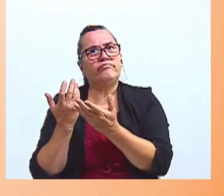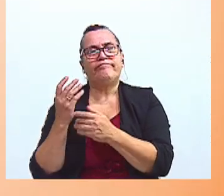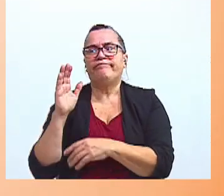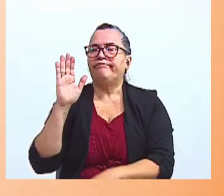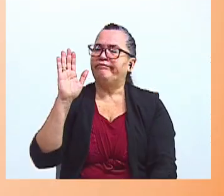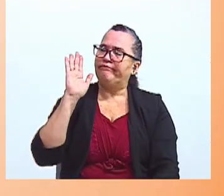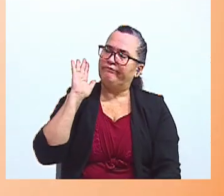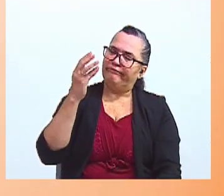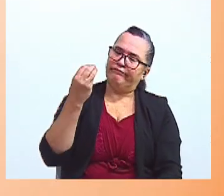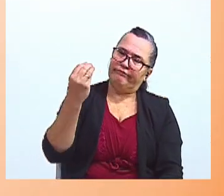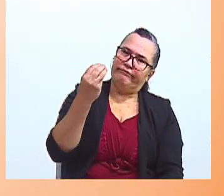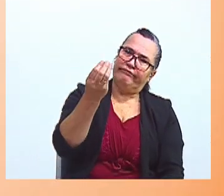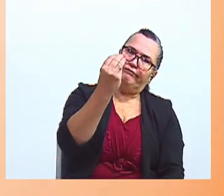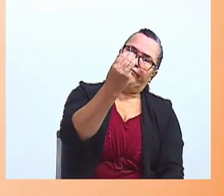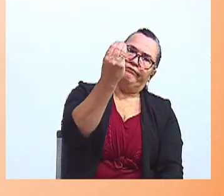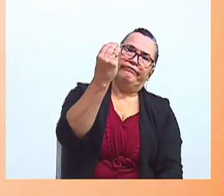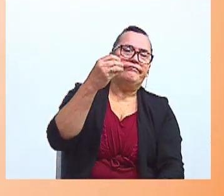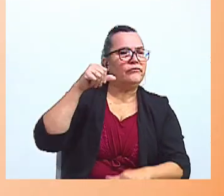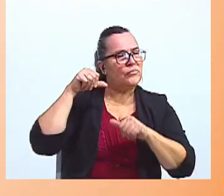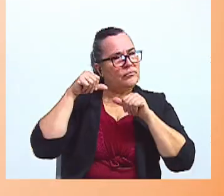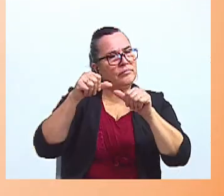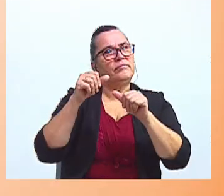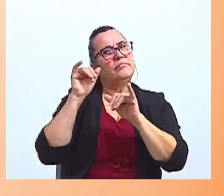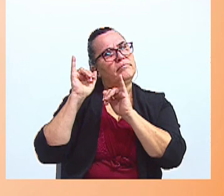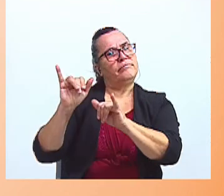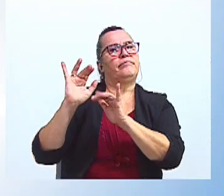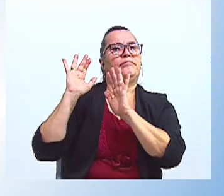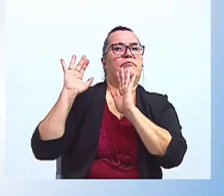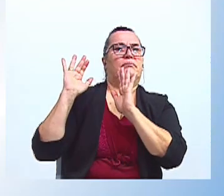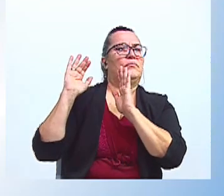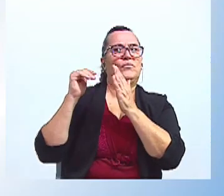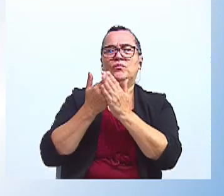Por favor, no insista con eso.